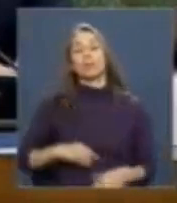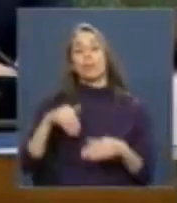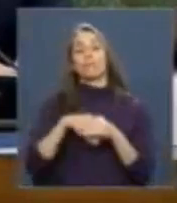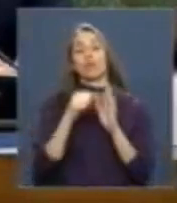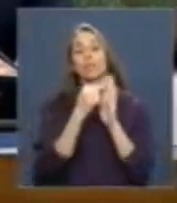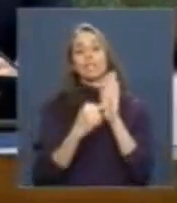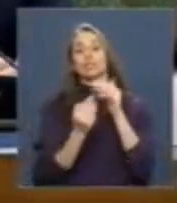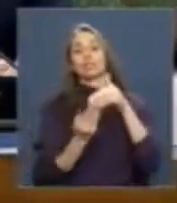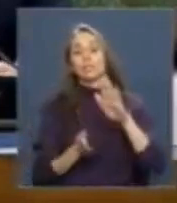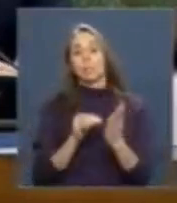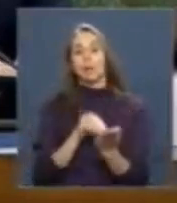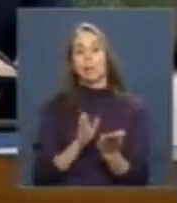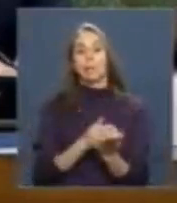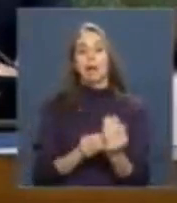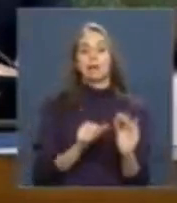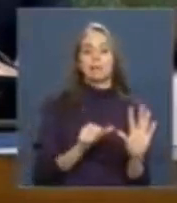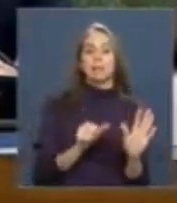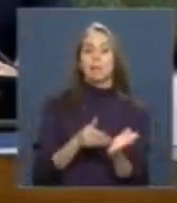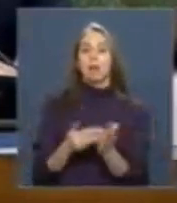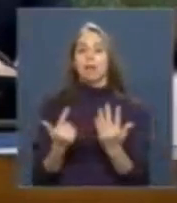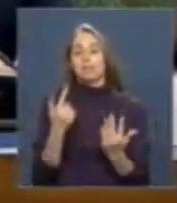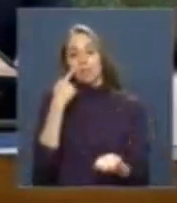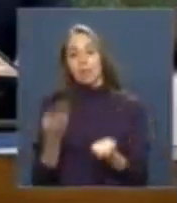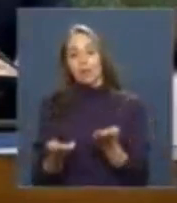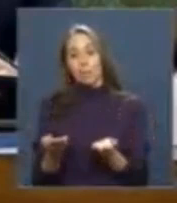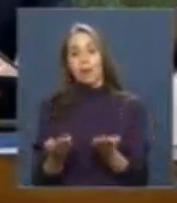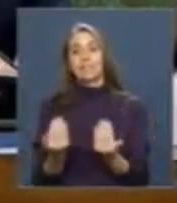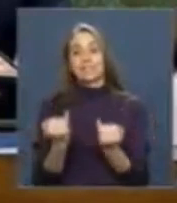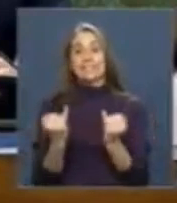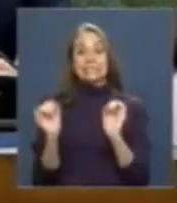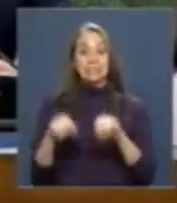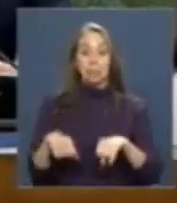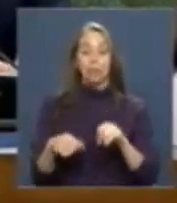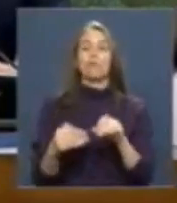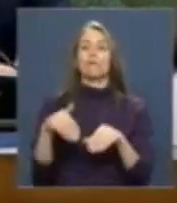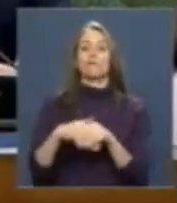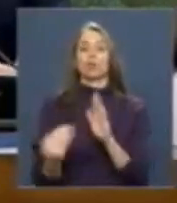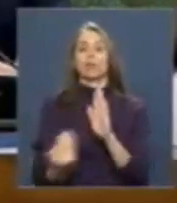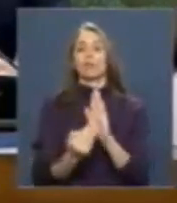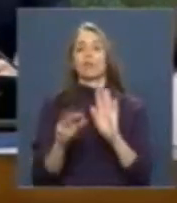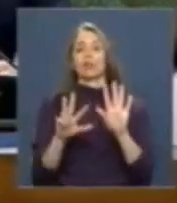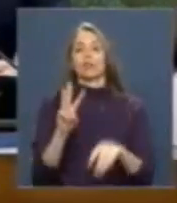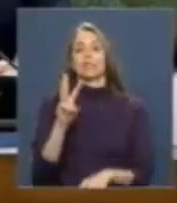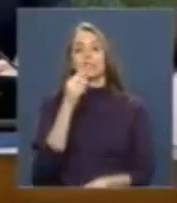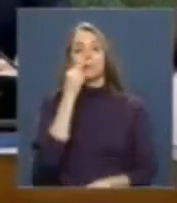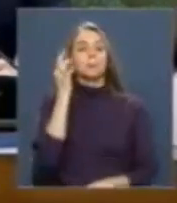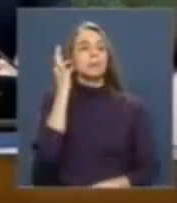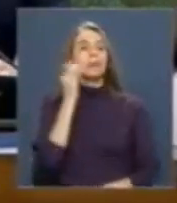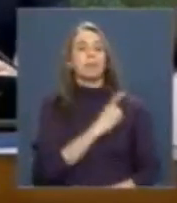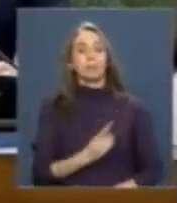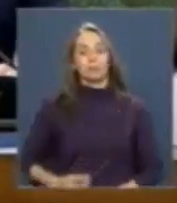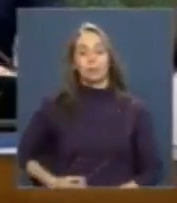páginas 6 y 7 del comparado y que requiere para su aprobación del voto favorable de 93 diputadas y diputados en